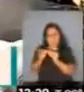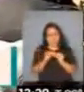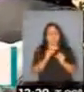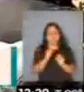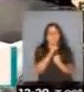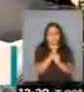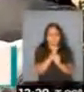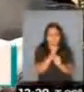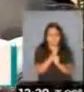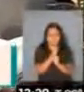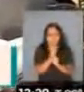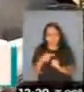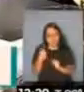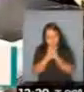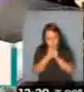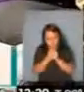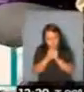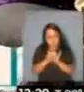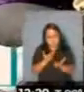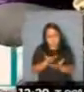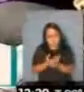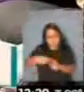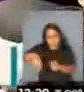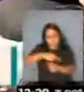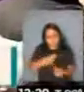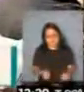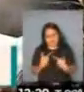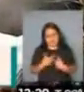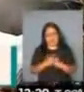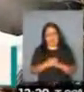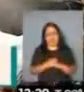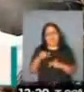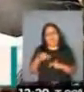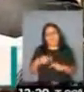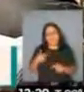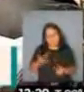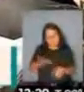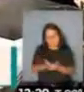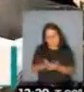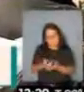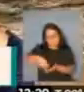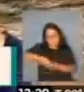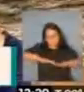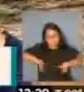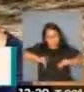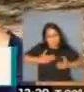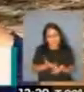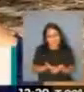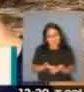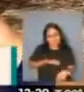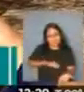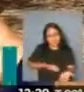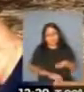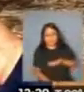trabajo por todo lo que puede ser y Y eso ese pedimiento va en devolución de